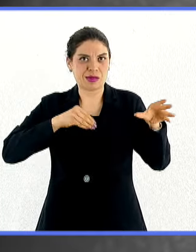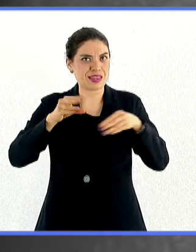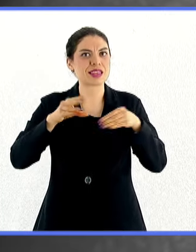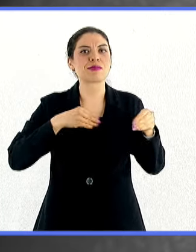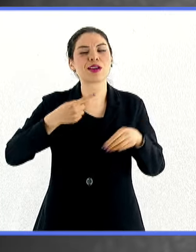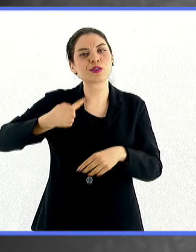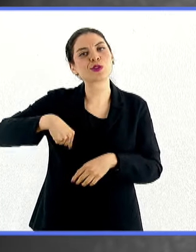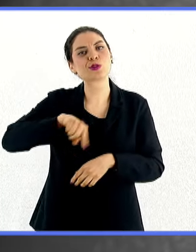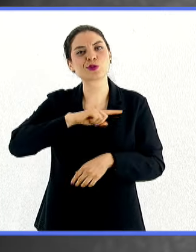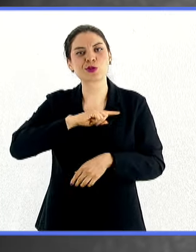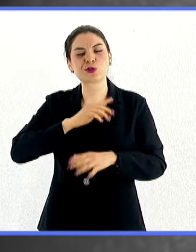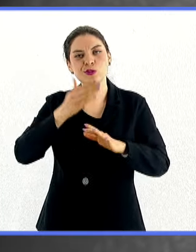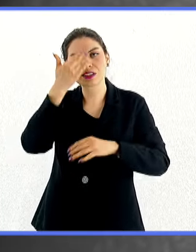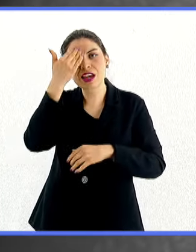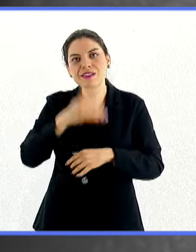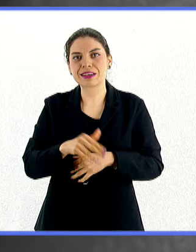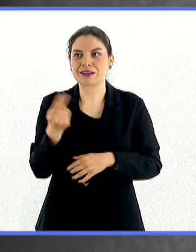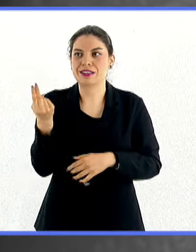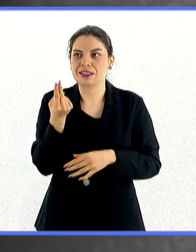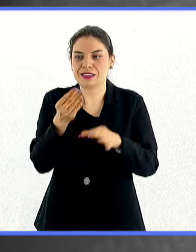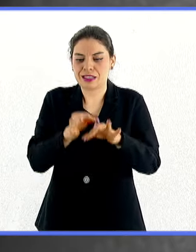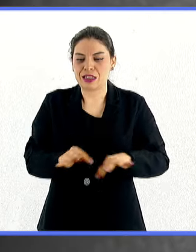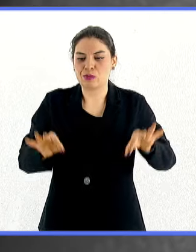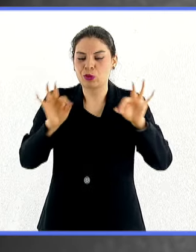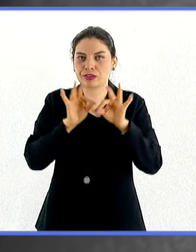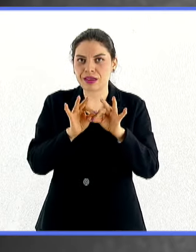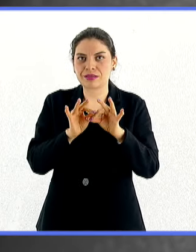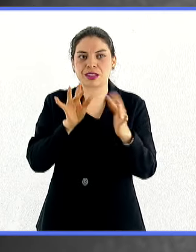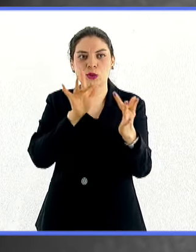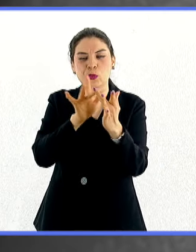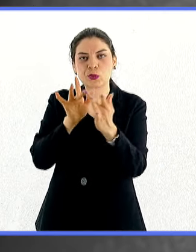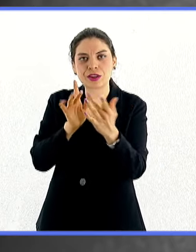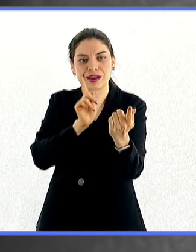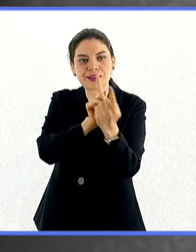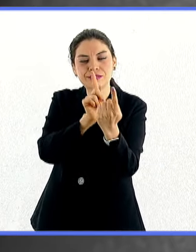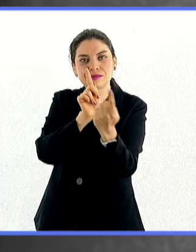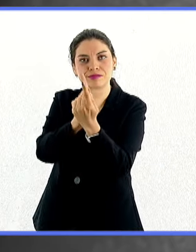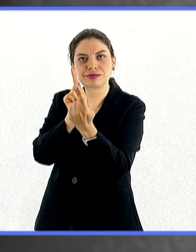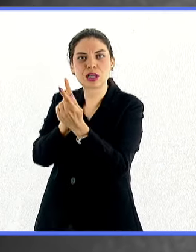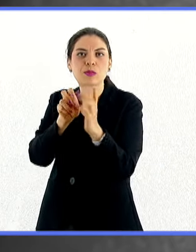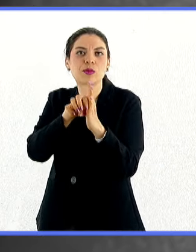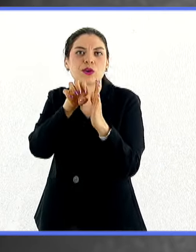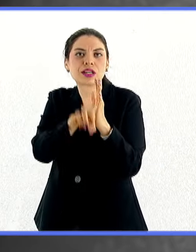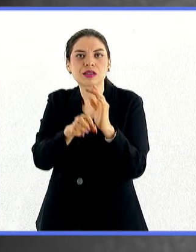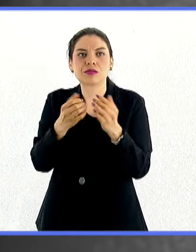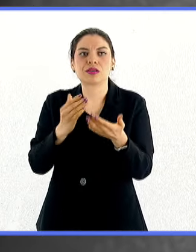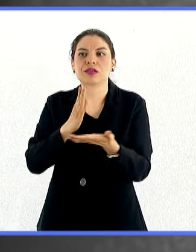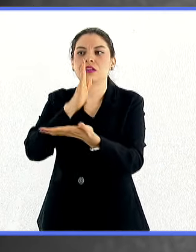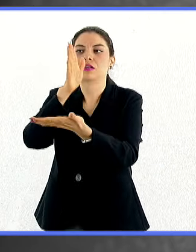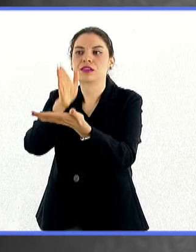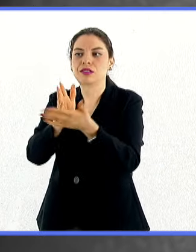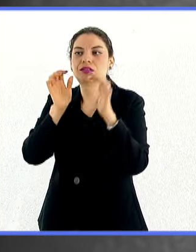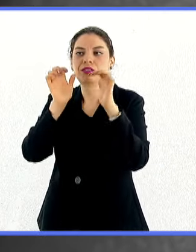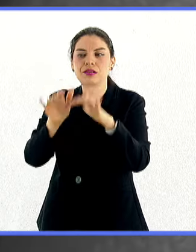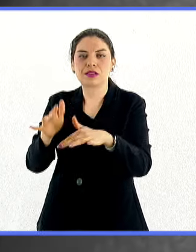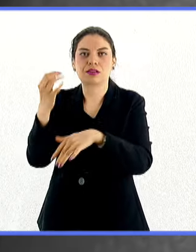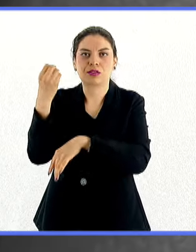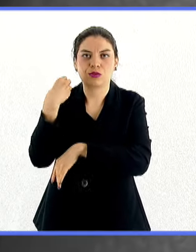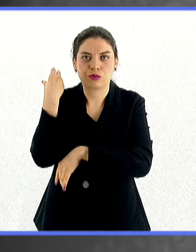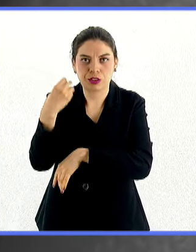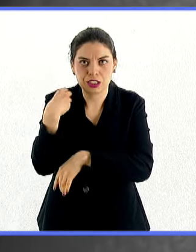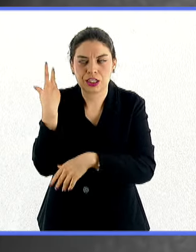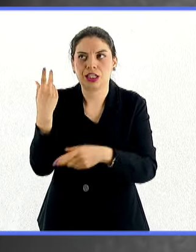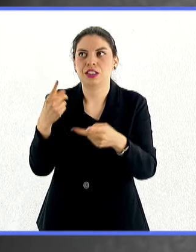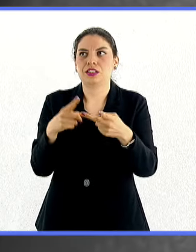demás. La imposibilidad de ir a una conferencia, de ir a una obra de teatro, etcétera. Escuchar la voz es algo muy,